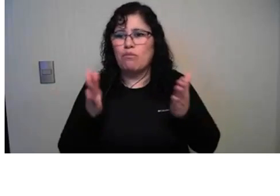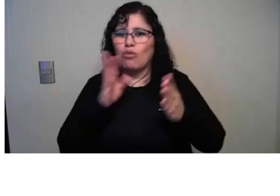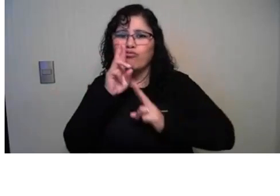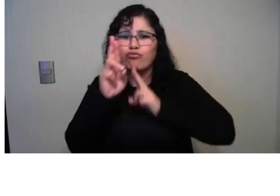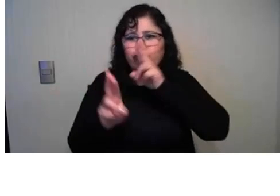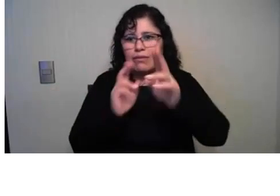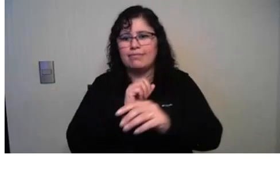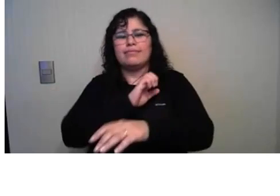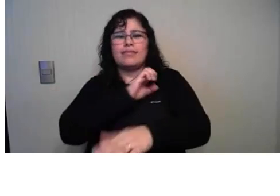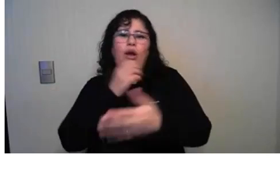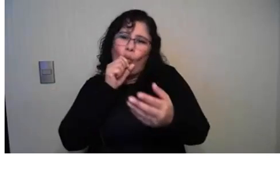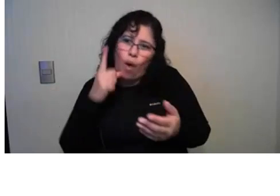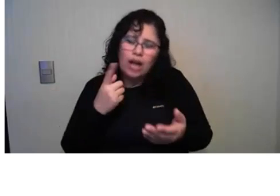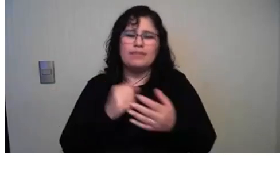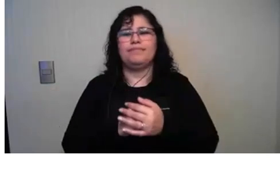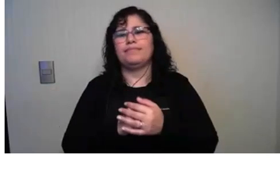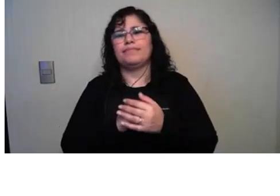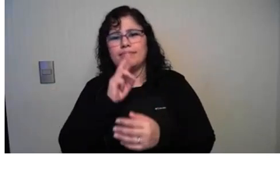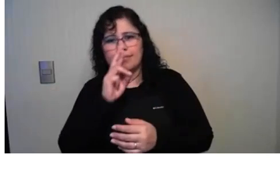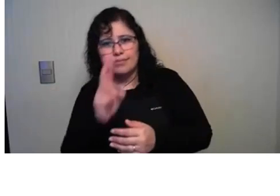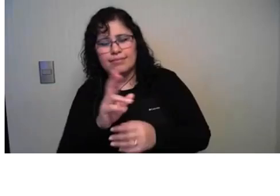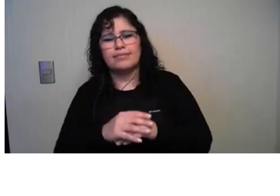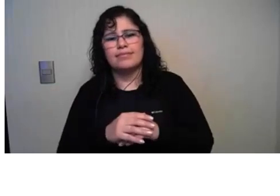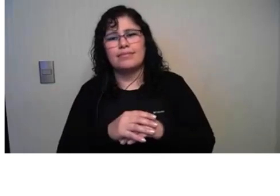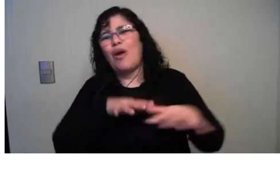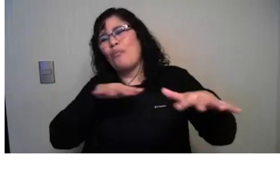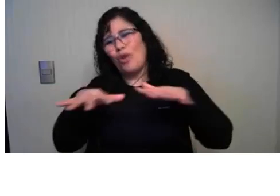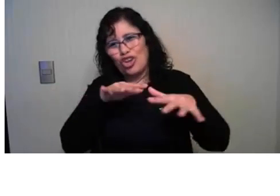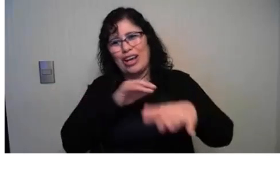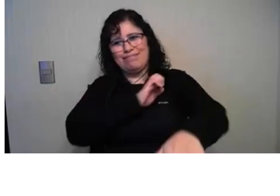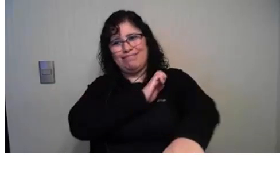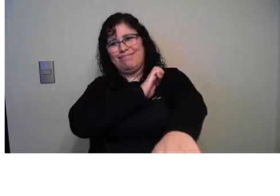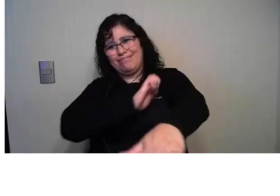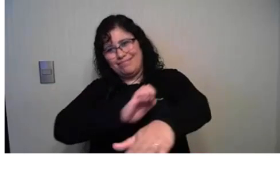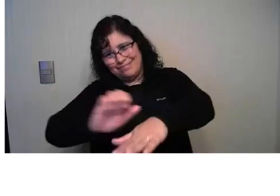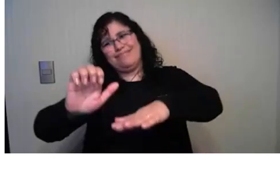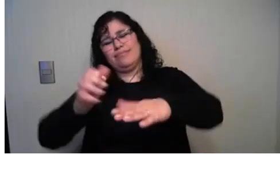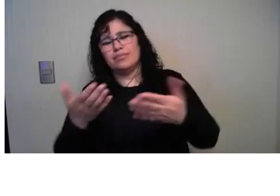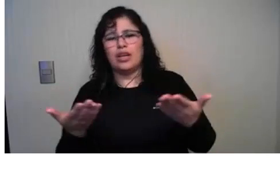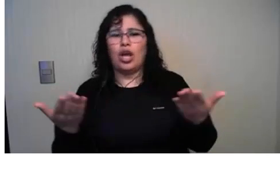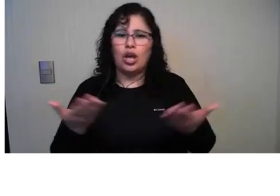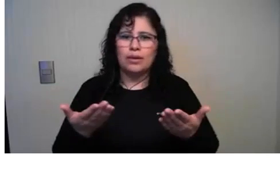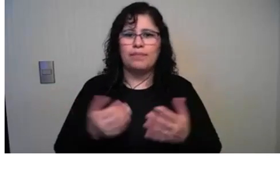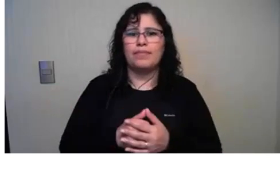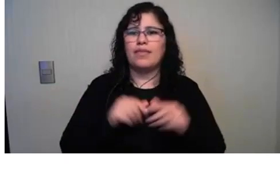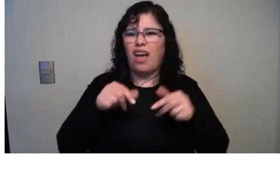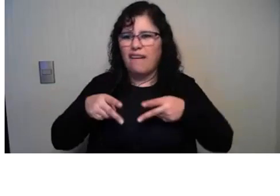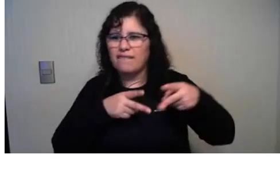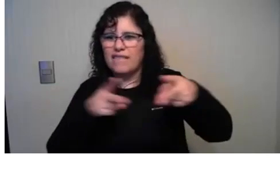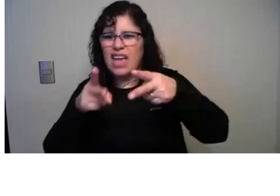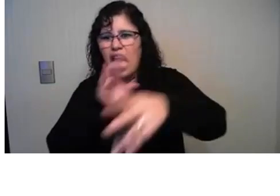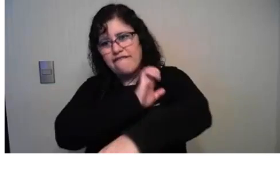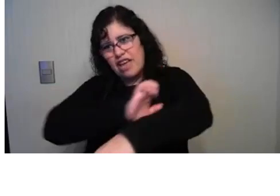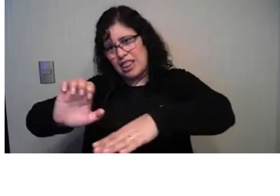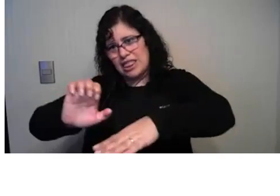que es una respuesta por lo general motora, y que se genera a través de la vía o división eferente, es